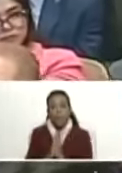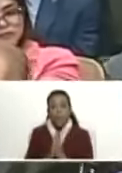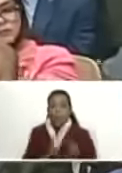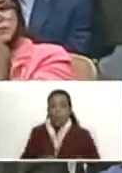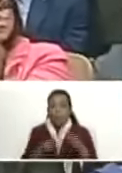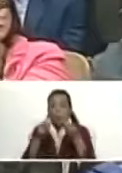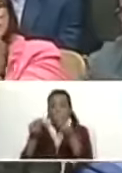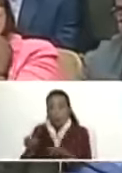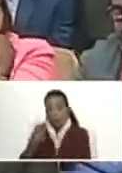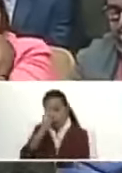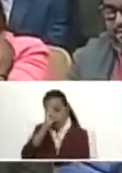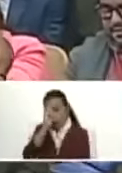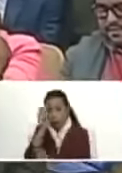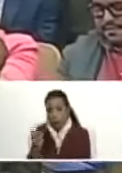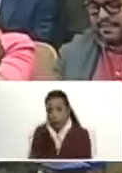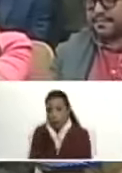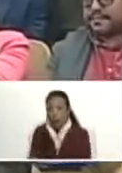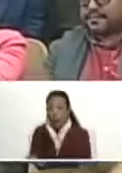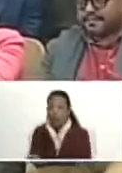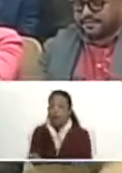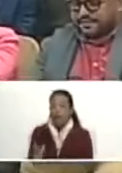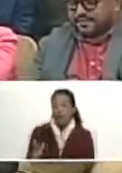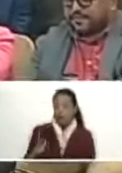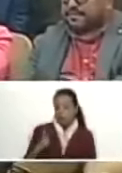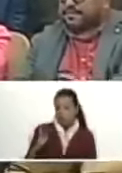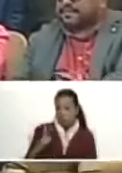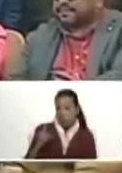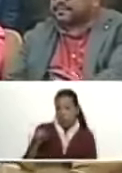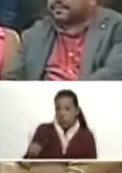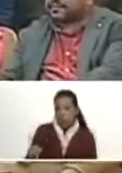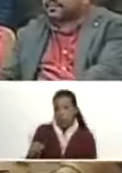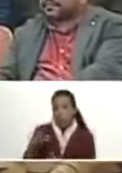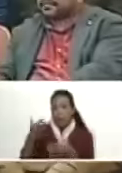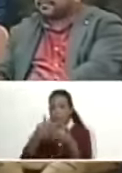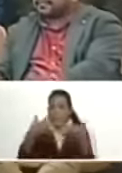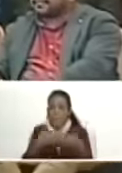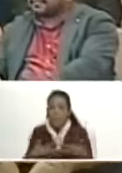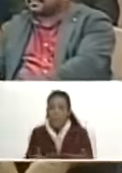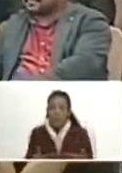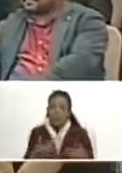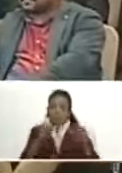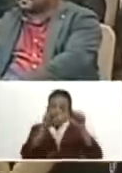otorgarle su reconocimiento con la debida reserva que en esta nota se explica.